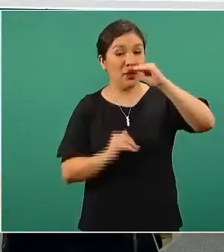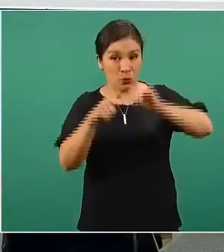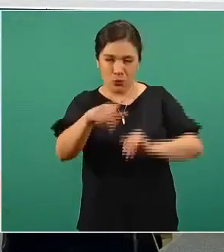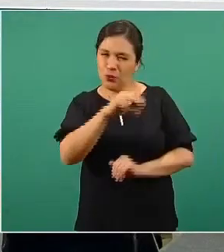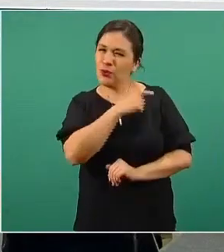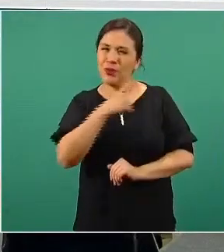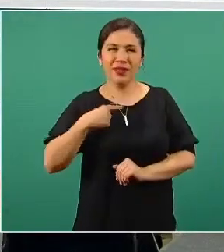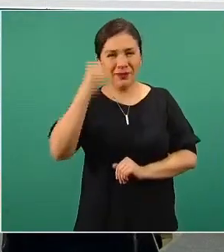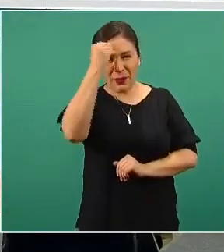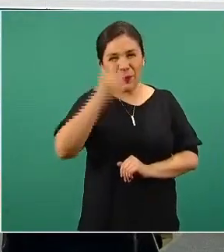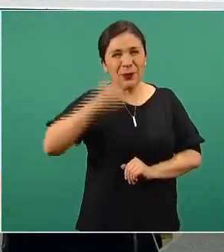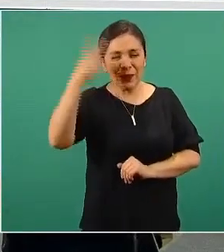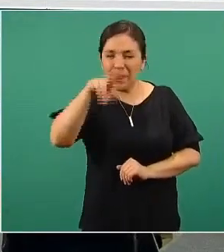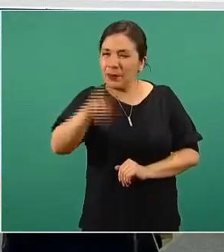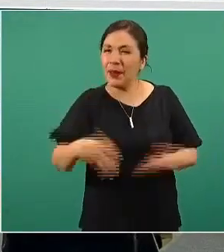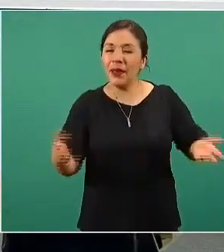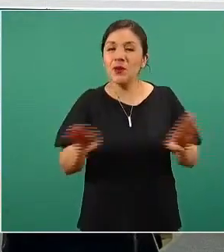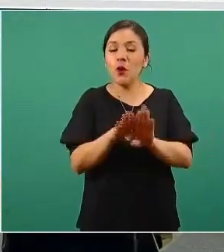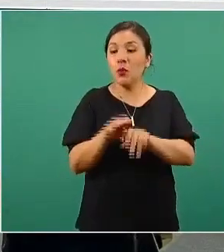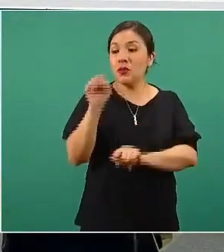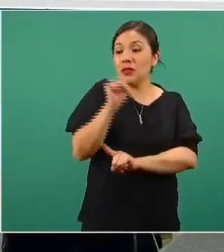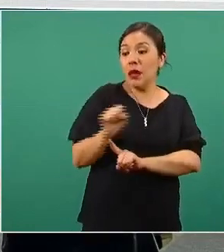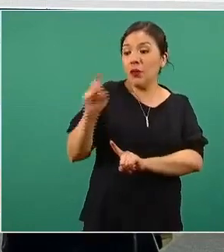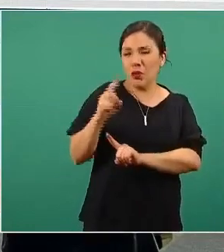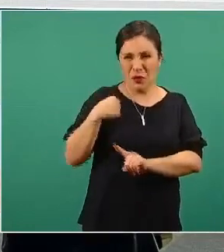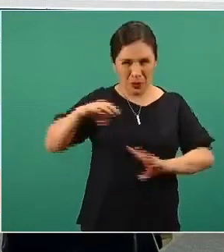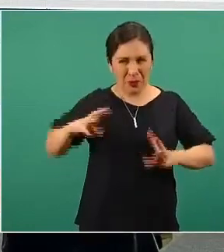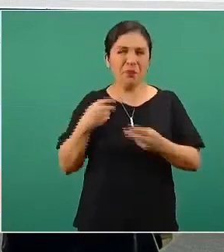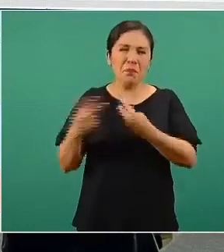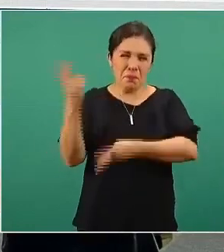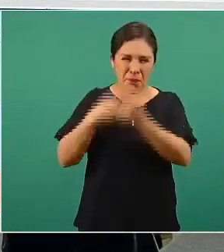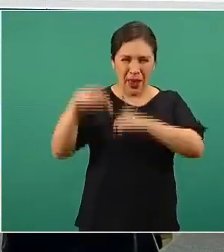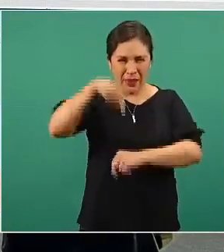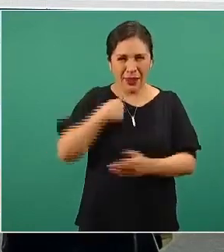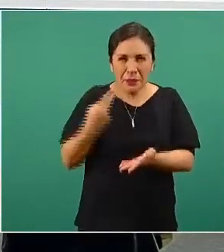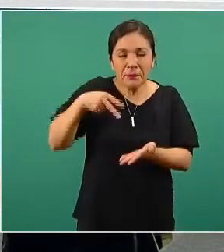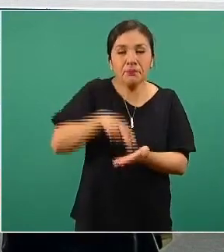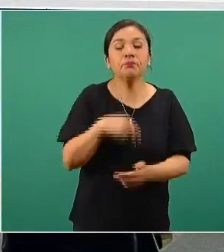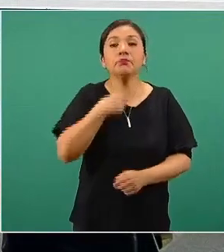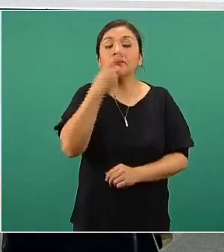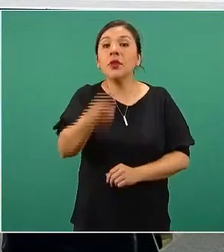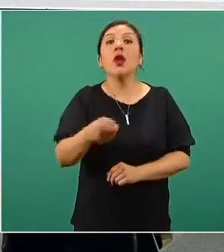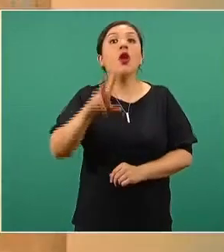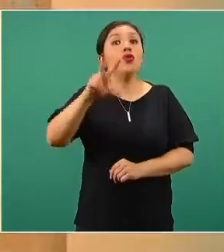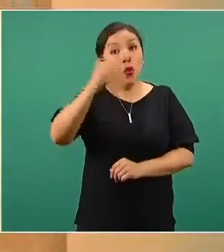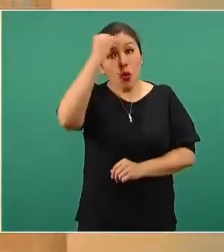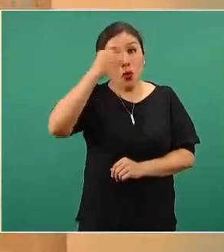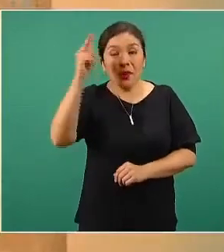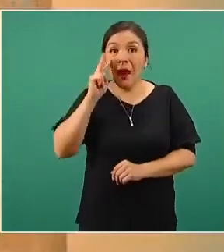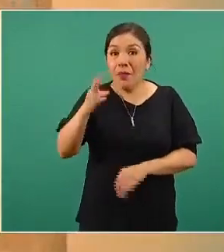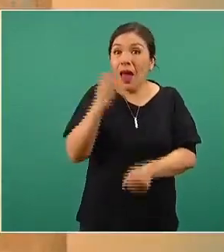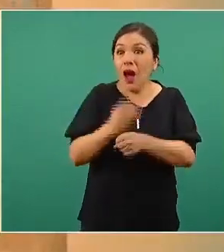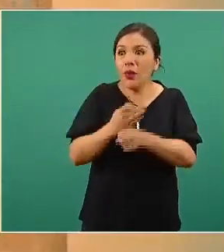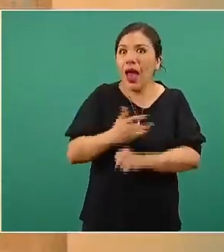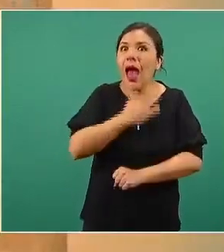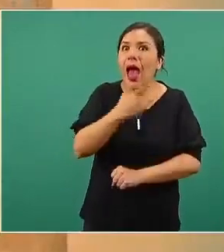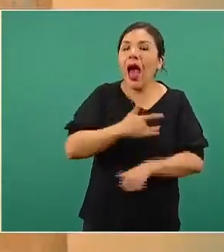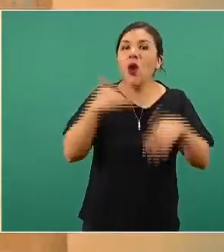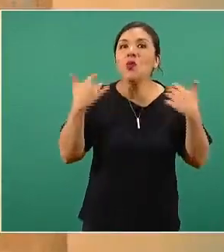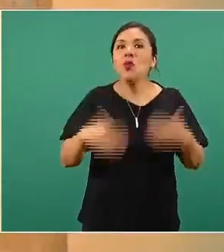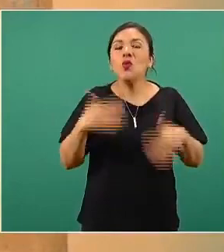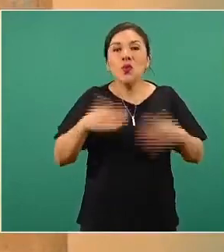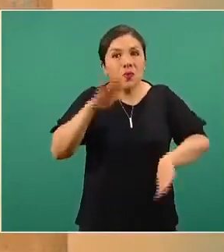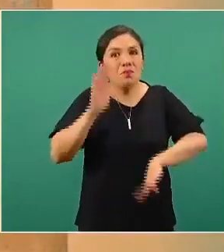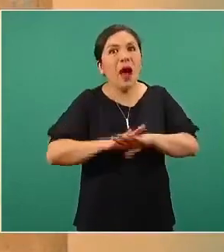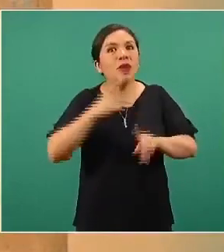olvidar, ¿verdad? También el fin de semana que estuve con ustedes lo recordaba, no olvidar que aunque este es un escenario prometedor y